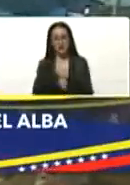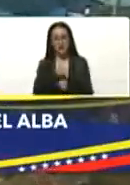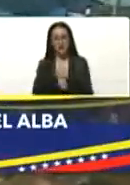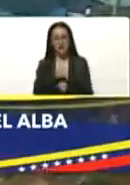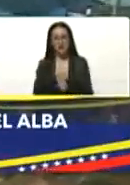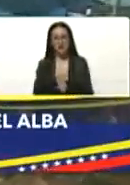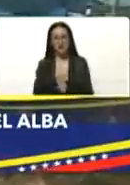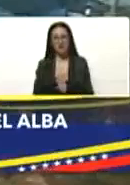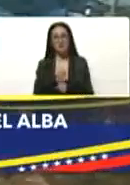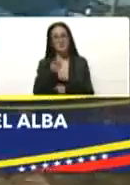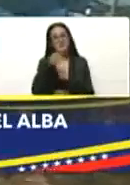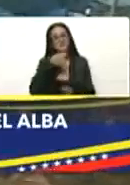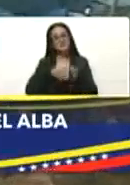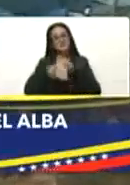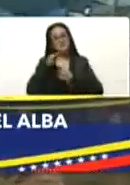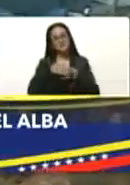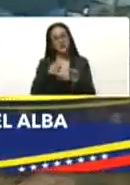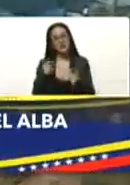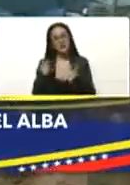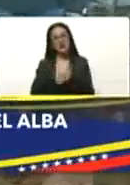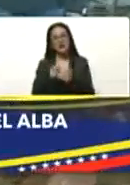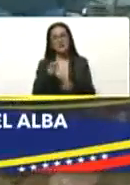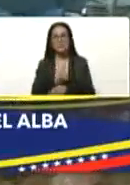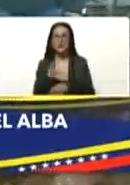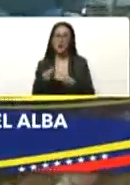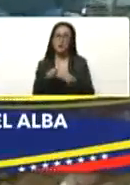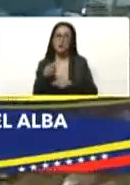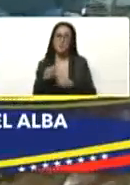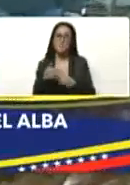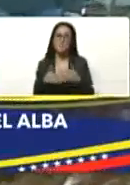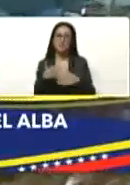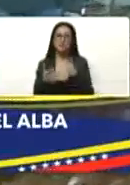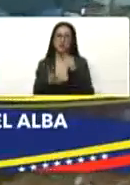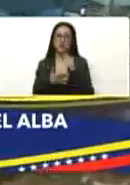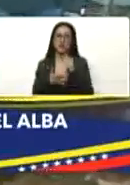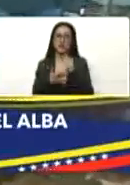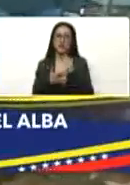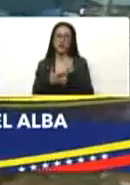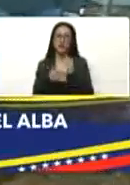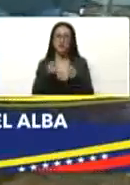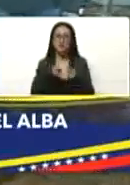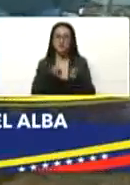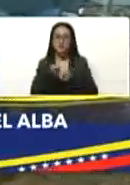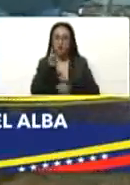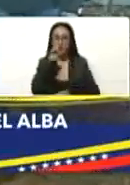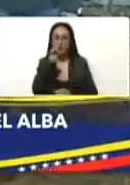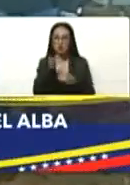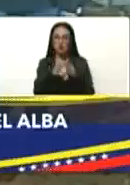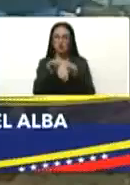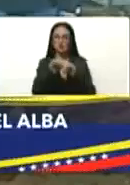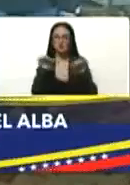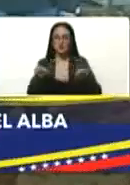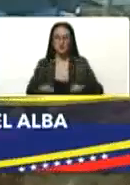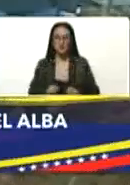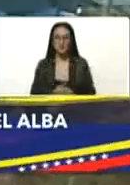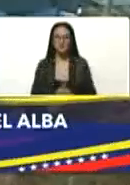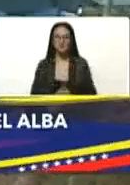que José Guerra nos explique rápidamente cómo es el proceso técnico de seguimiento y control de todo este sistema.